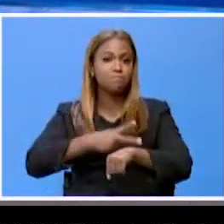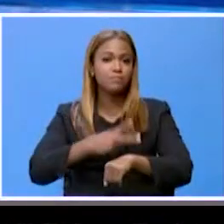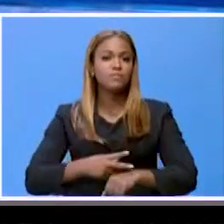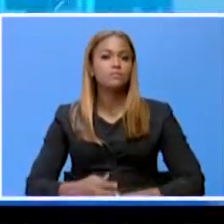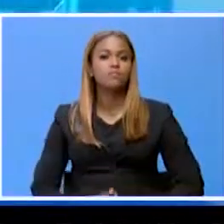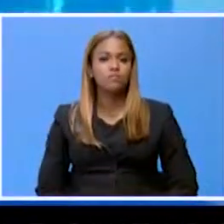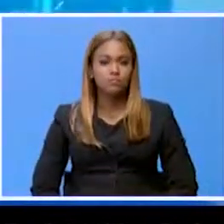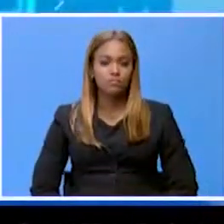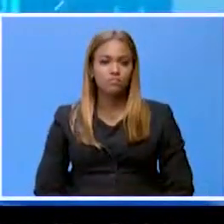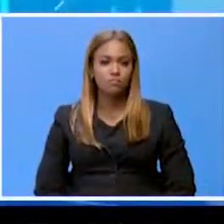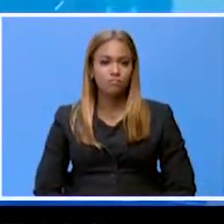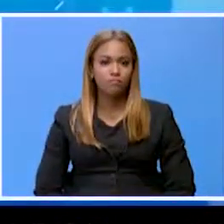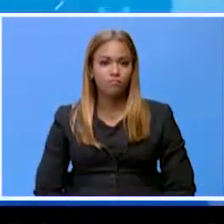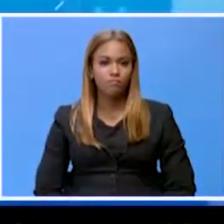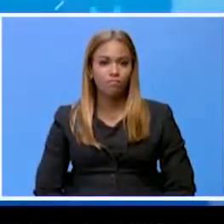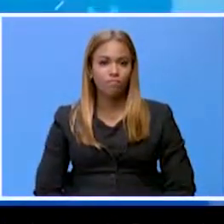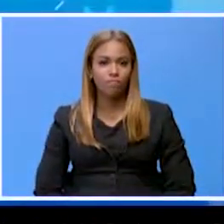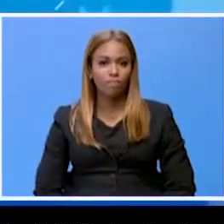Veamos.